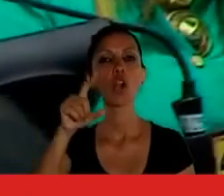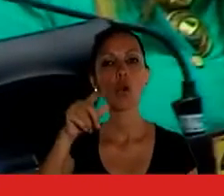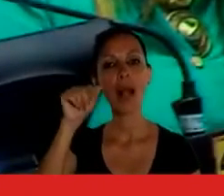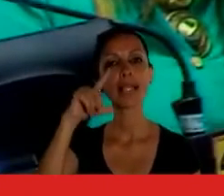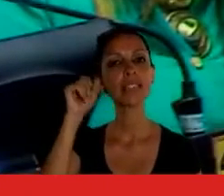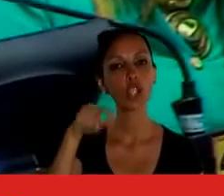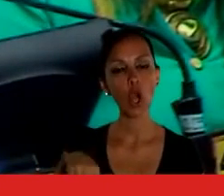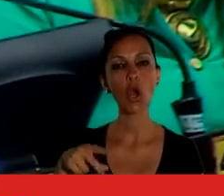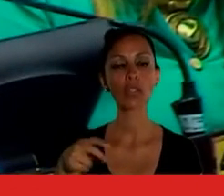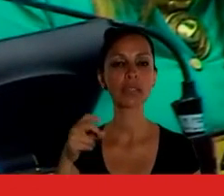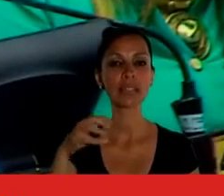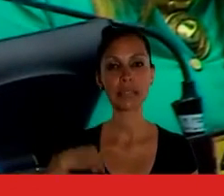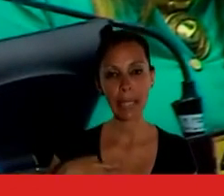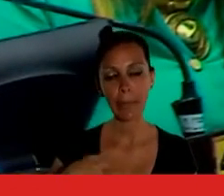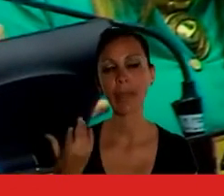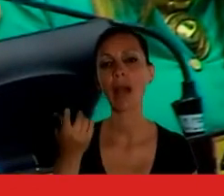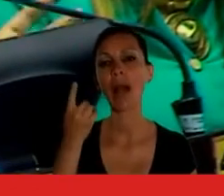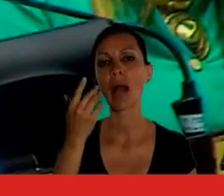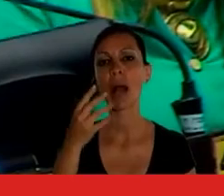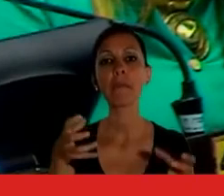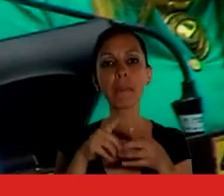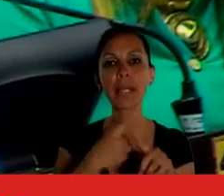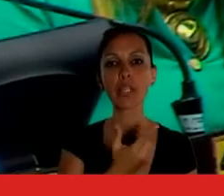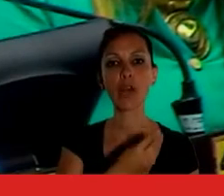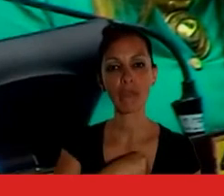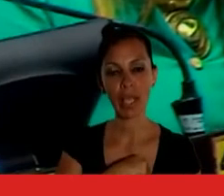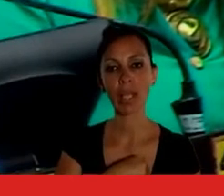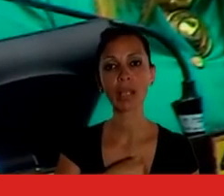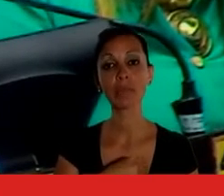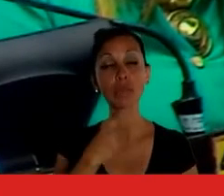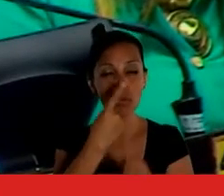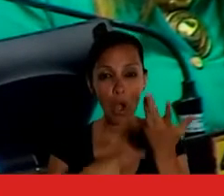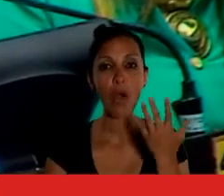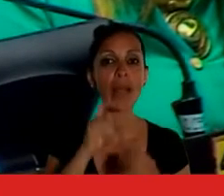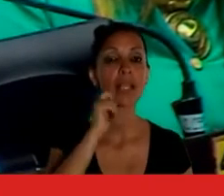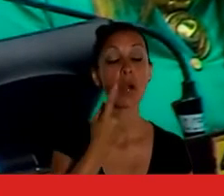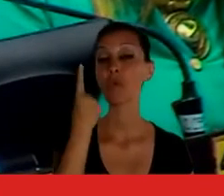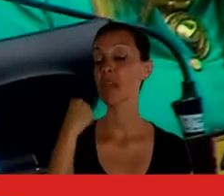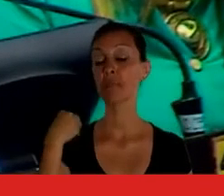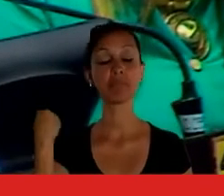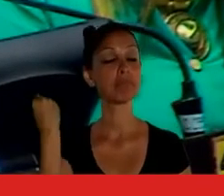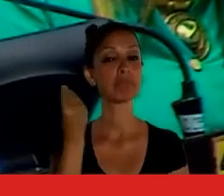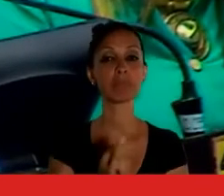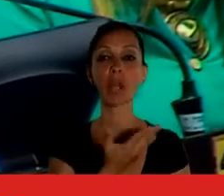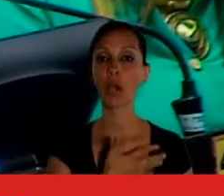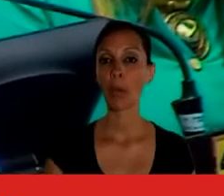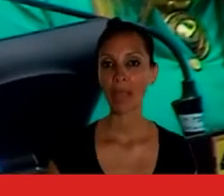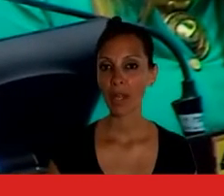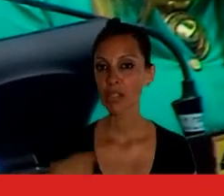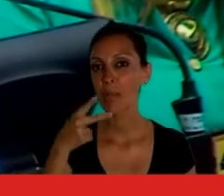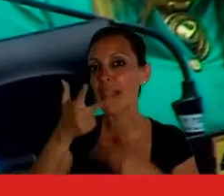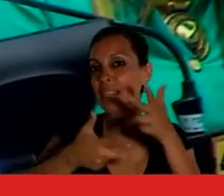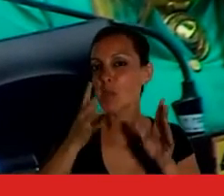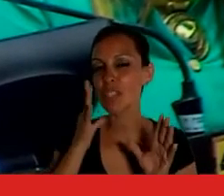FE. Y a todas esas cosas lindas, un día llegamos al gobierno e hicimos algo que, por lo menos para